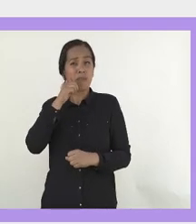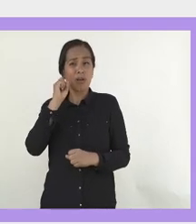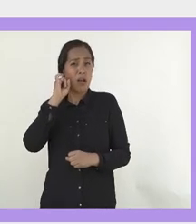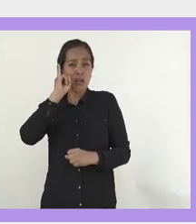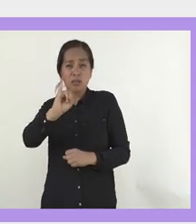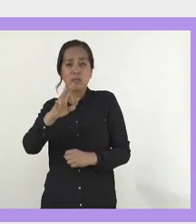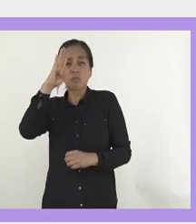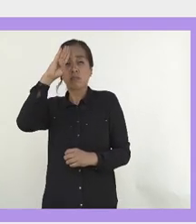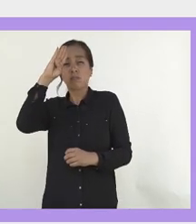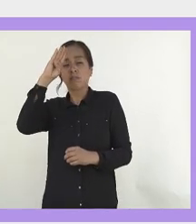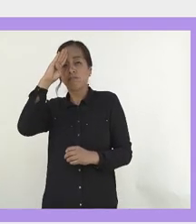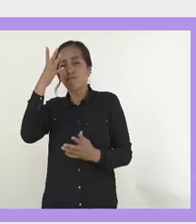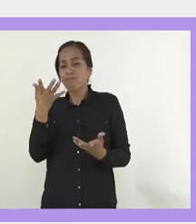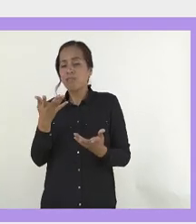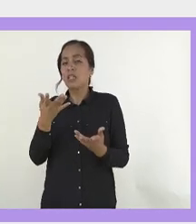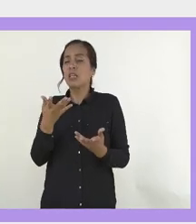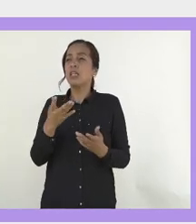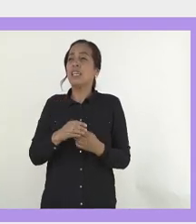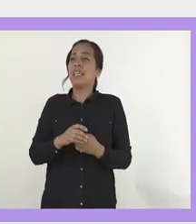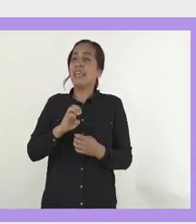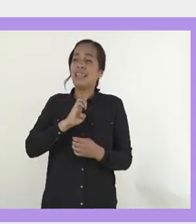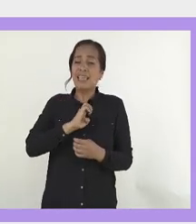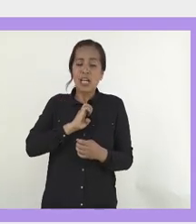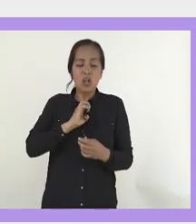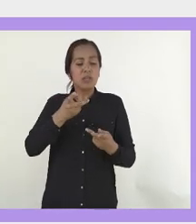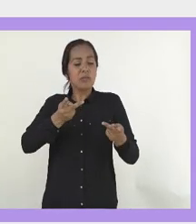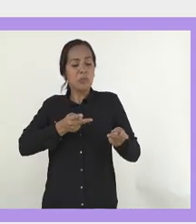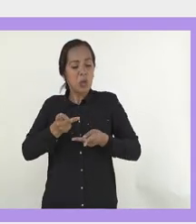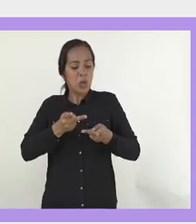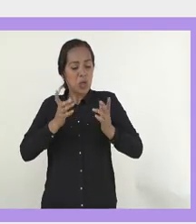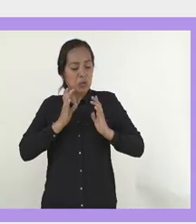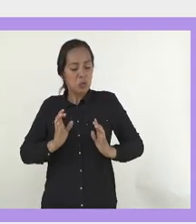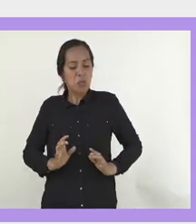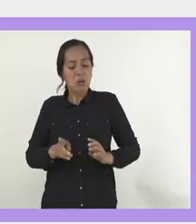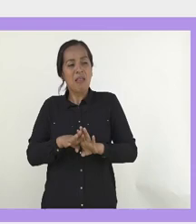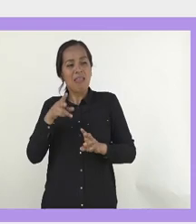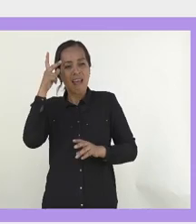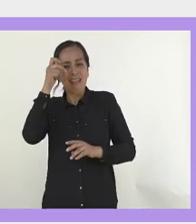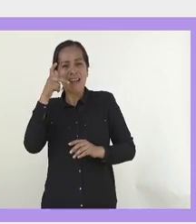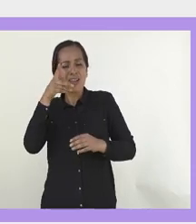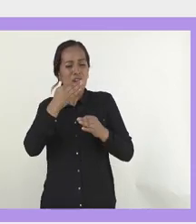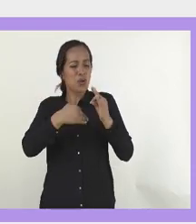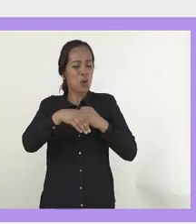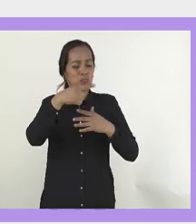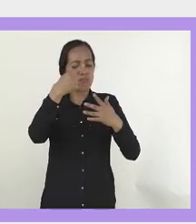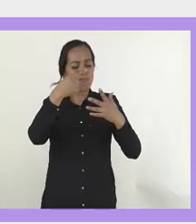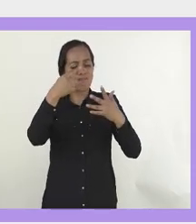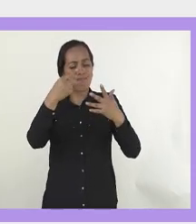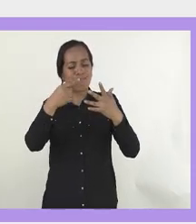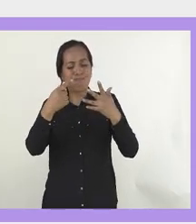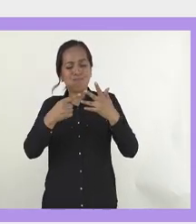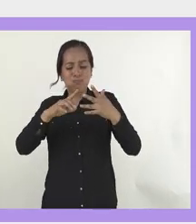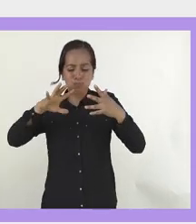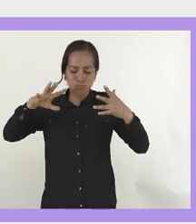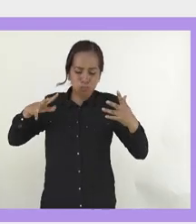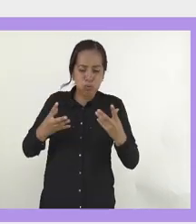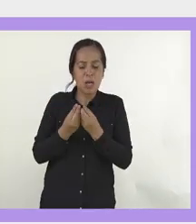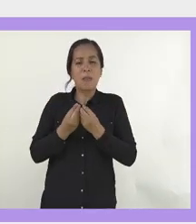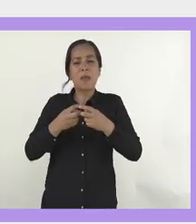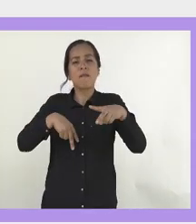de lo de entrenadores de preparadores físicos de analistas de de todos los elementos que cubre el fútbol